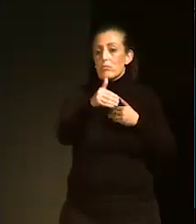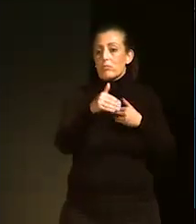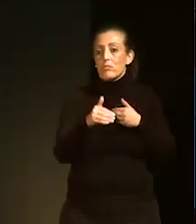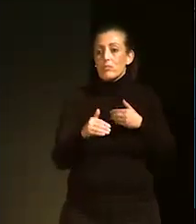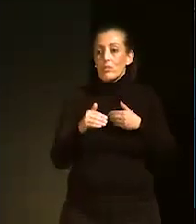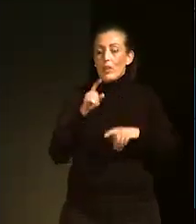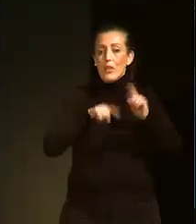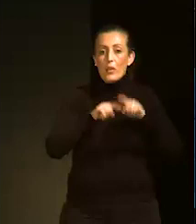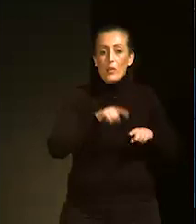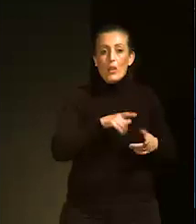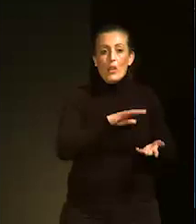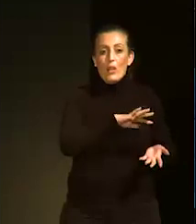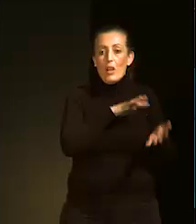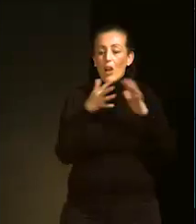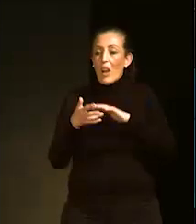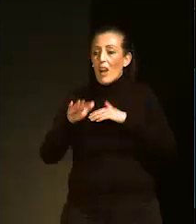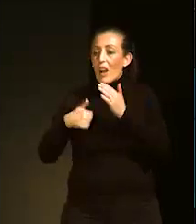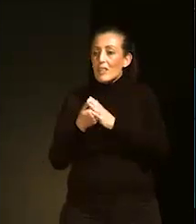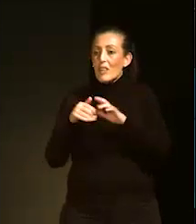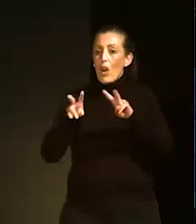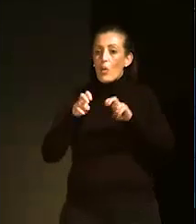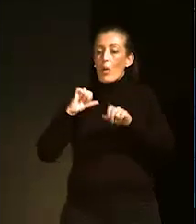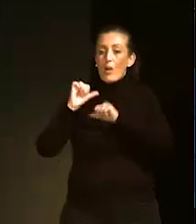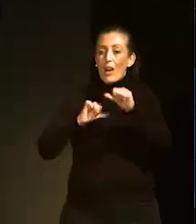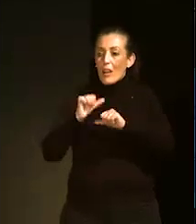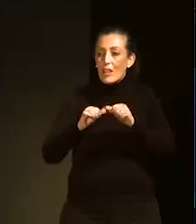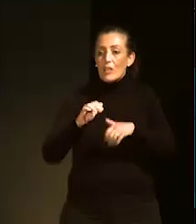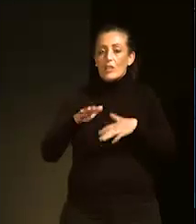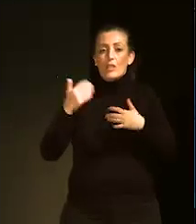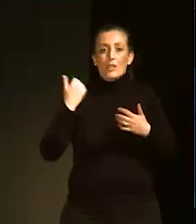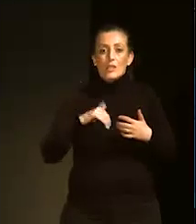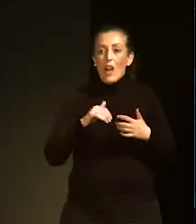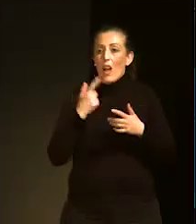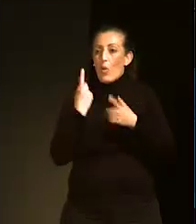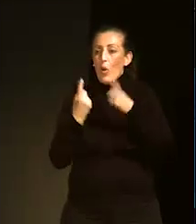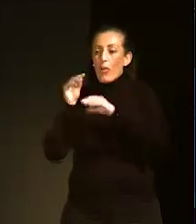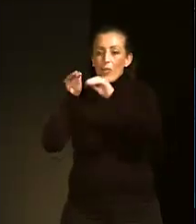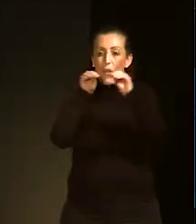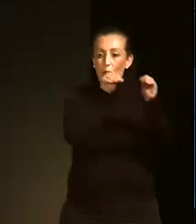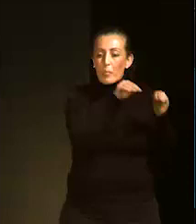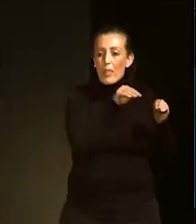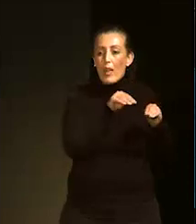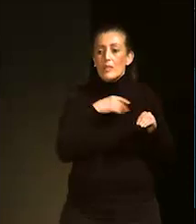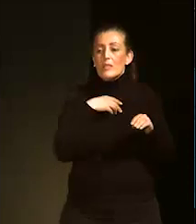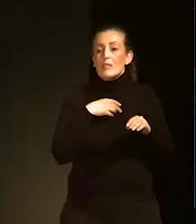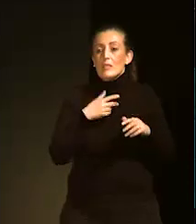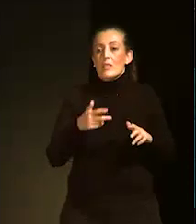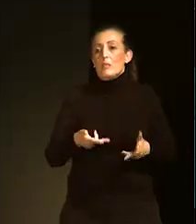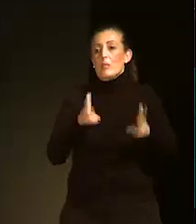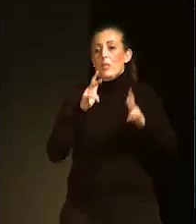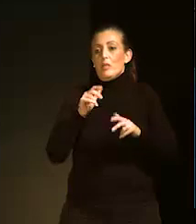de la dirección a las nuevas generaciones ya listas y formadas en varios aspectos ha permitido la continuidad